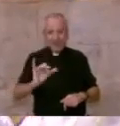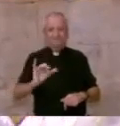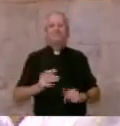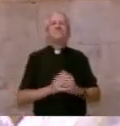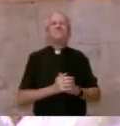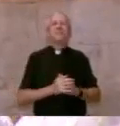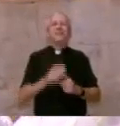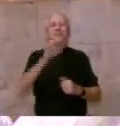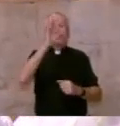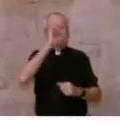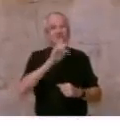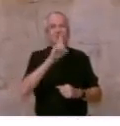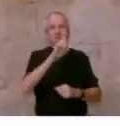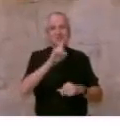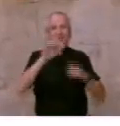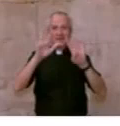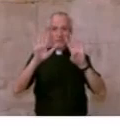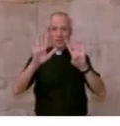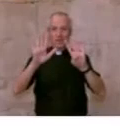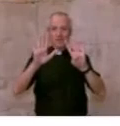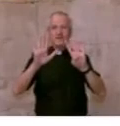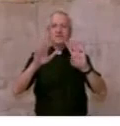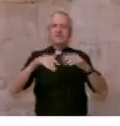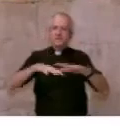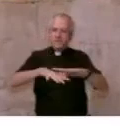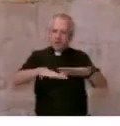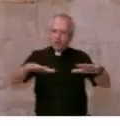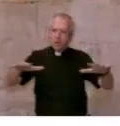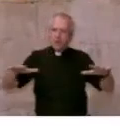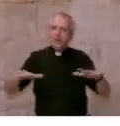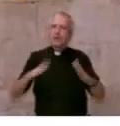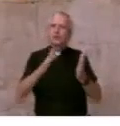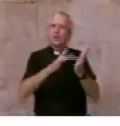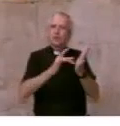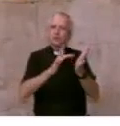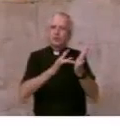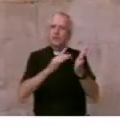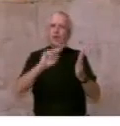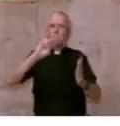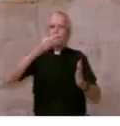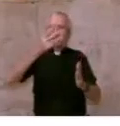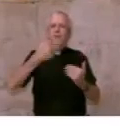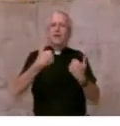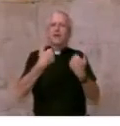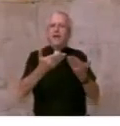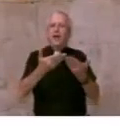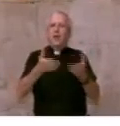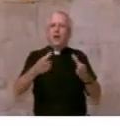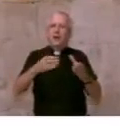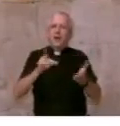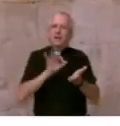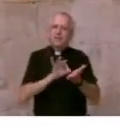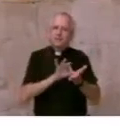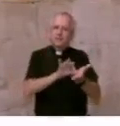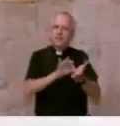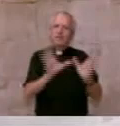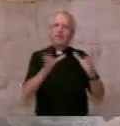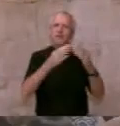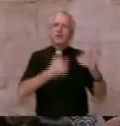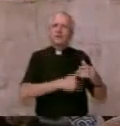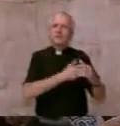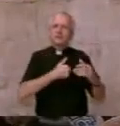En el siglo XIX sembró en Tortosa un triple regalo al servicio de la Iglesia Universal: las Hermanas